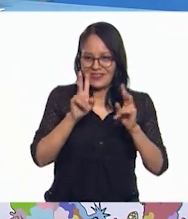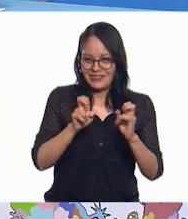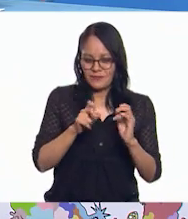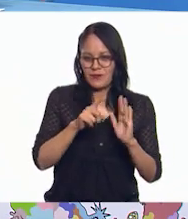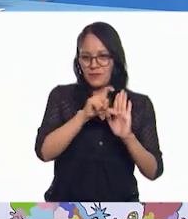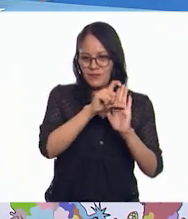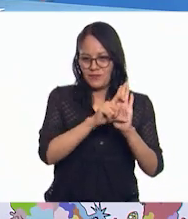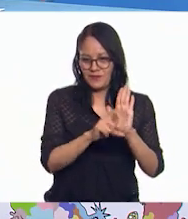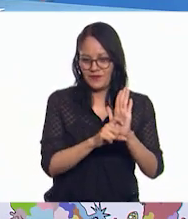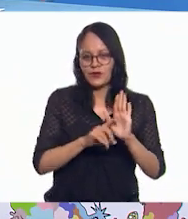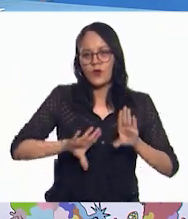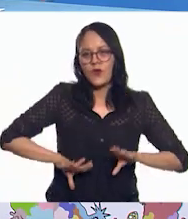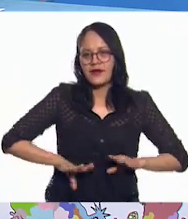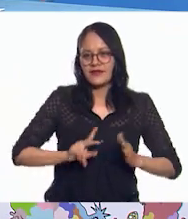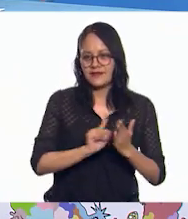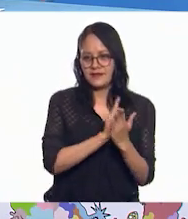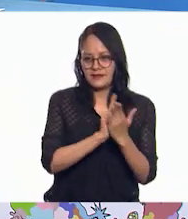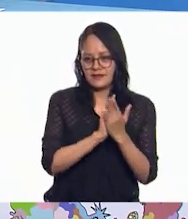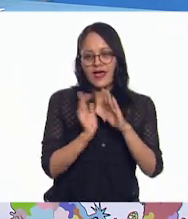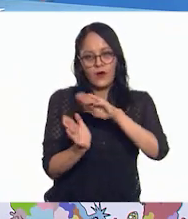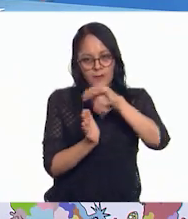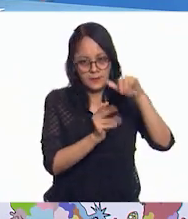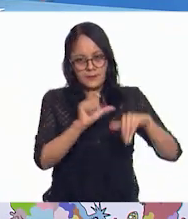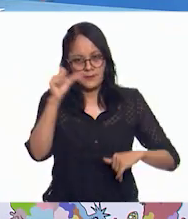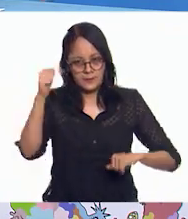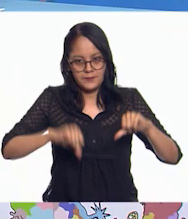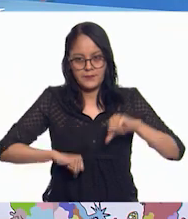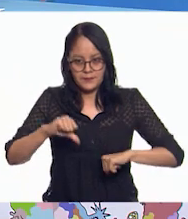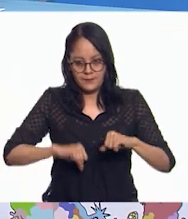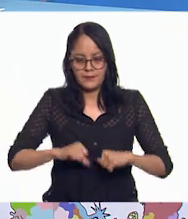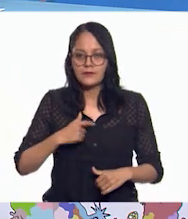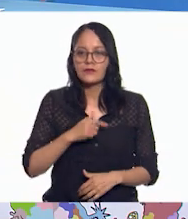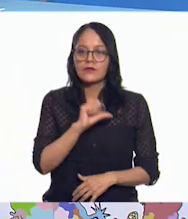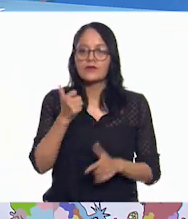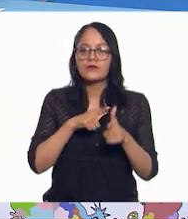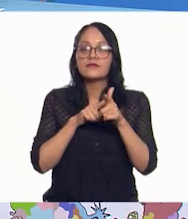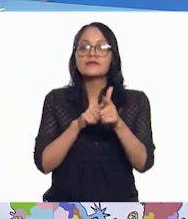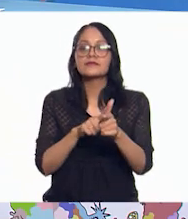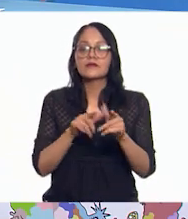del tumbaburros, debemos cambiar de actividad. A